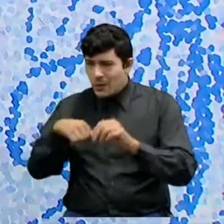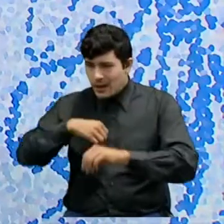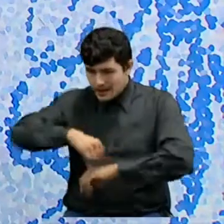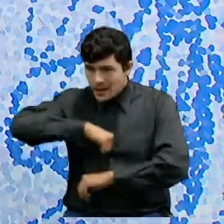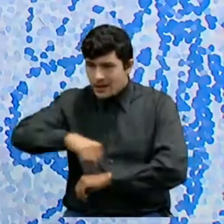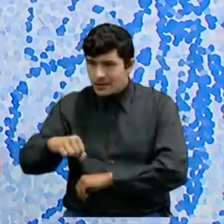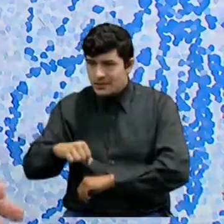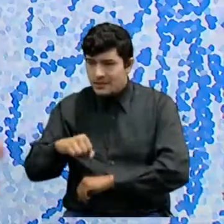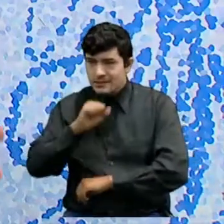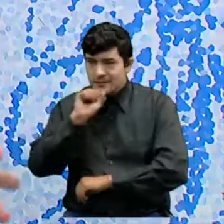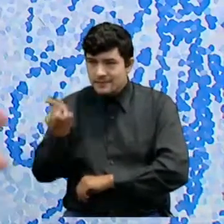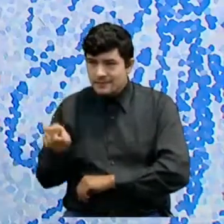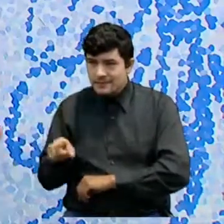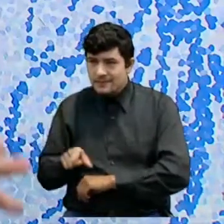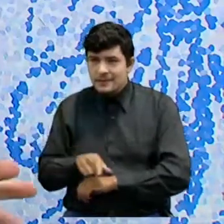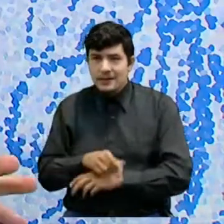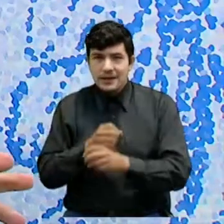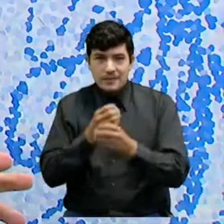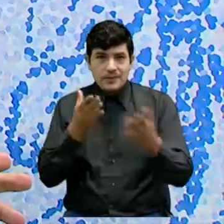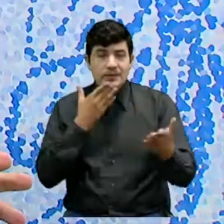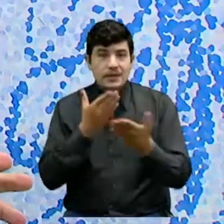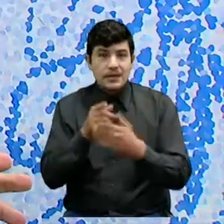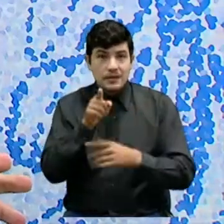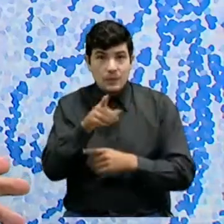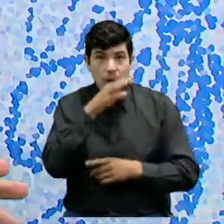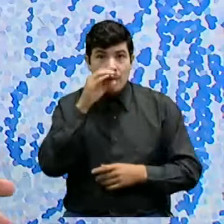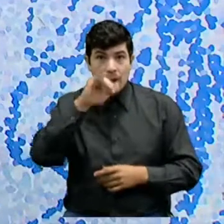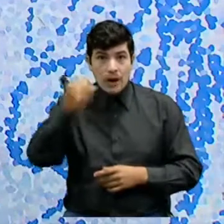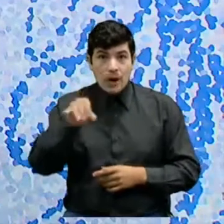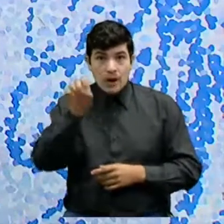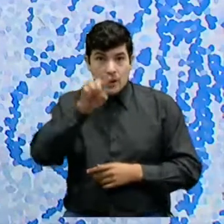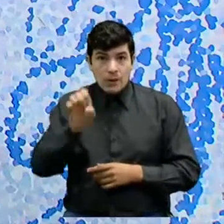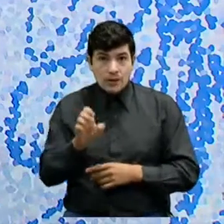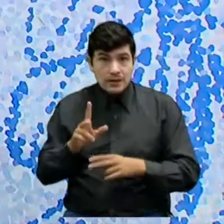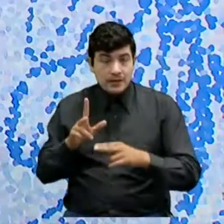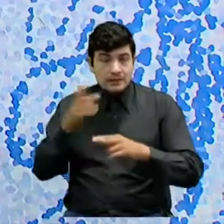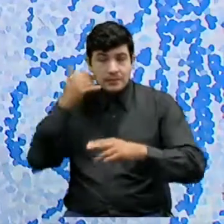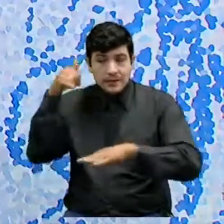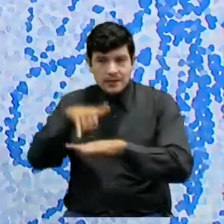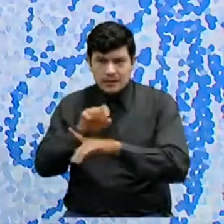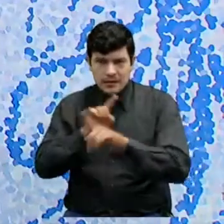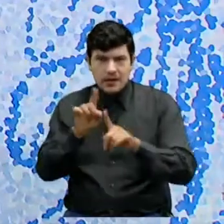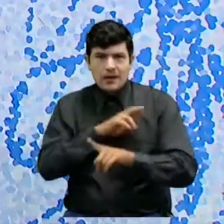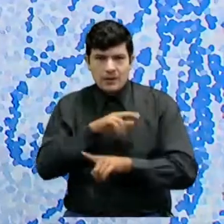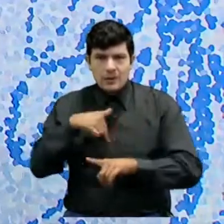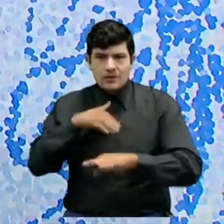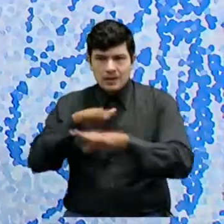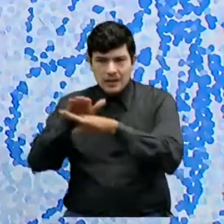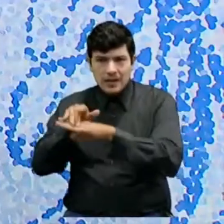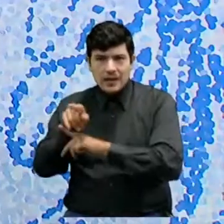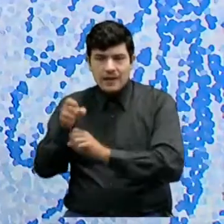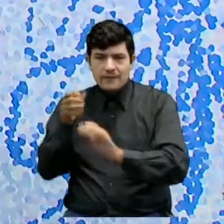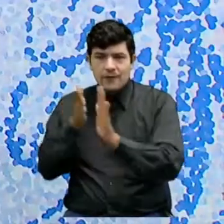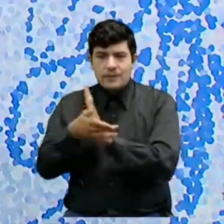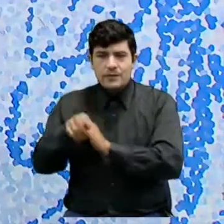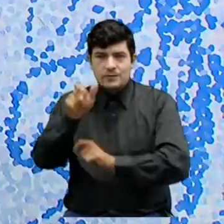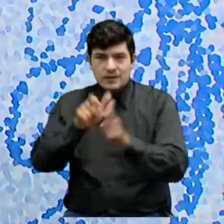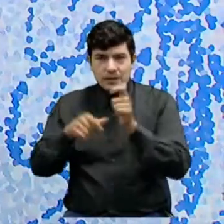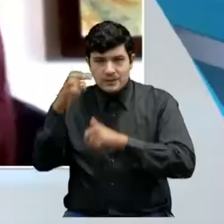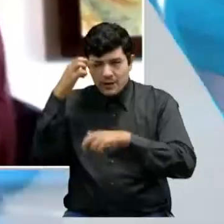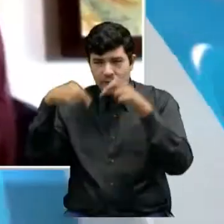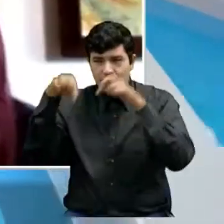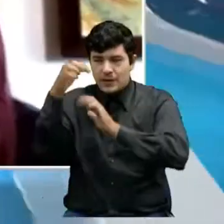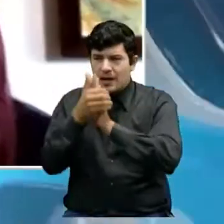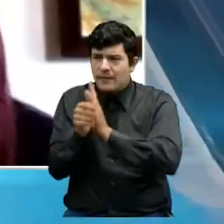don José, le vamos a pedir el favor, no nos cuelgue, vamos a remitirle inmediatamente esta información a nuestras profesionales